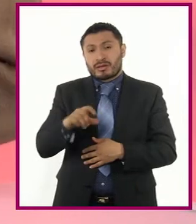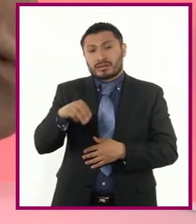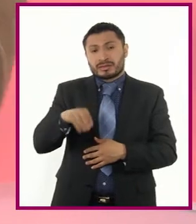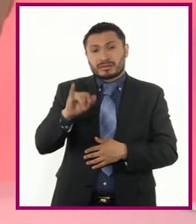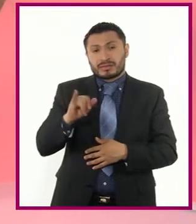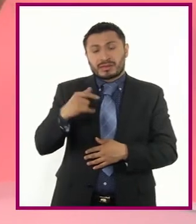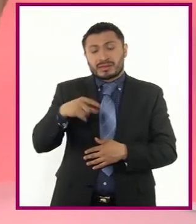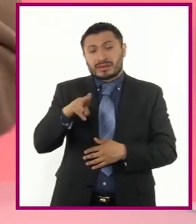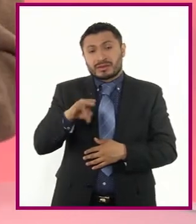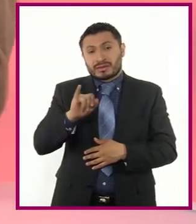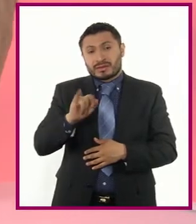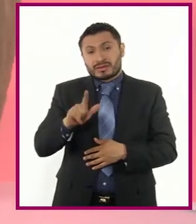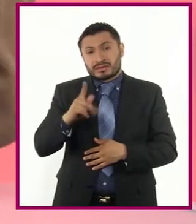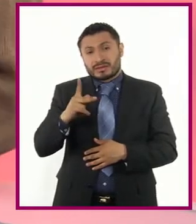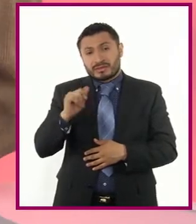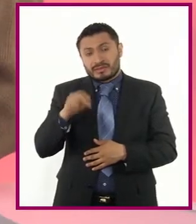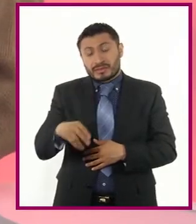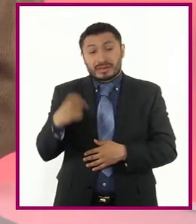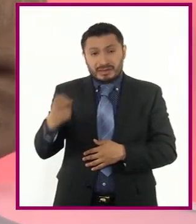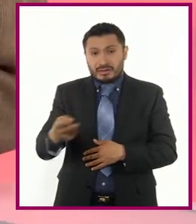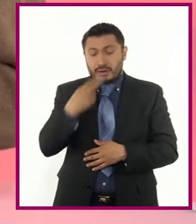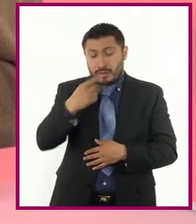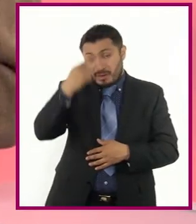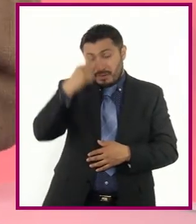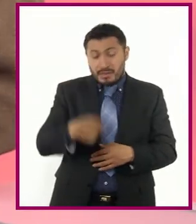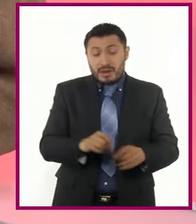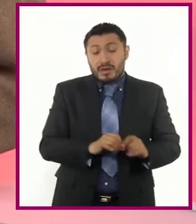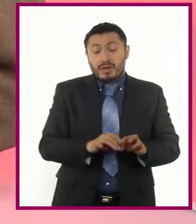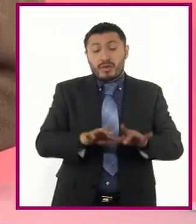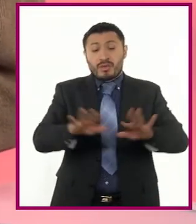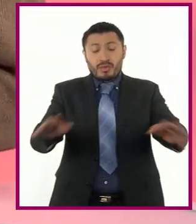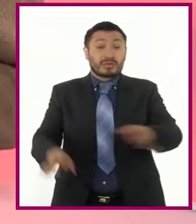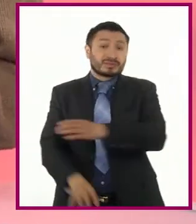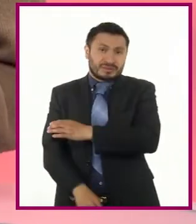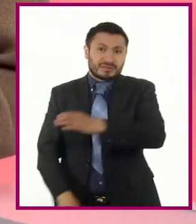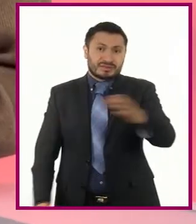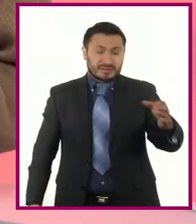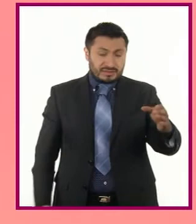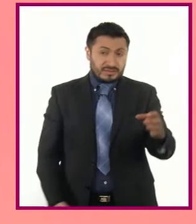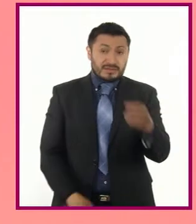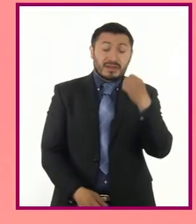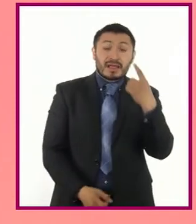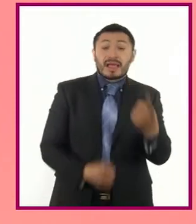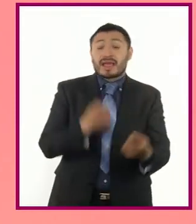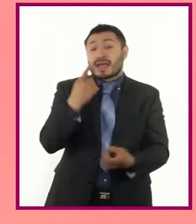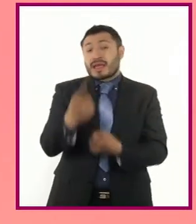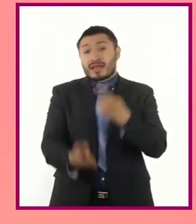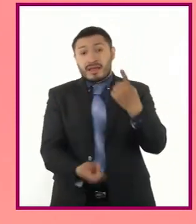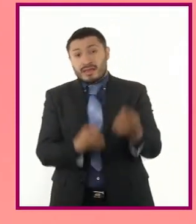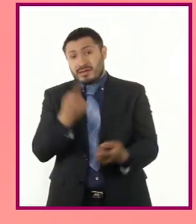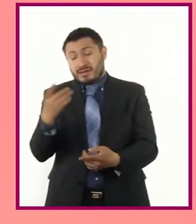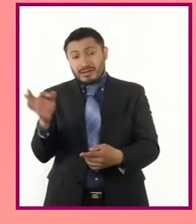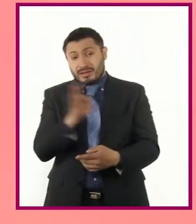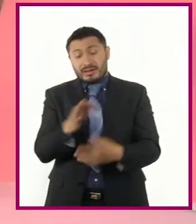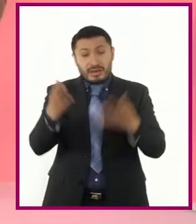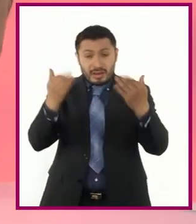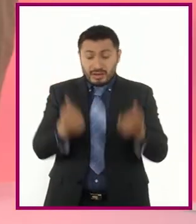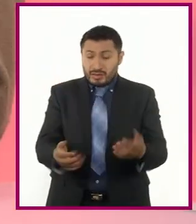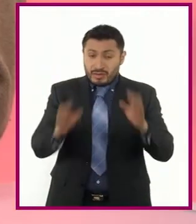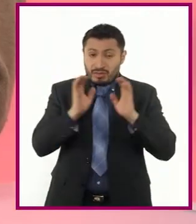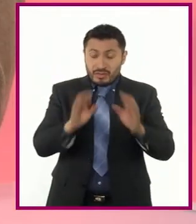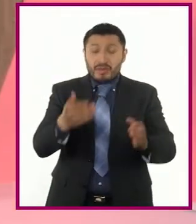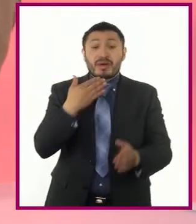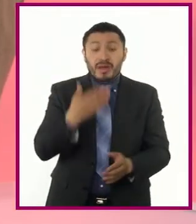son empleadas precisamente para estar regando estas zonas agrícolas. En algunos casos, si no se tiene este buen cuidado de